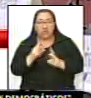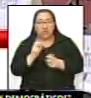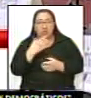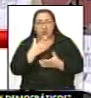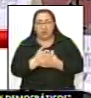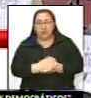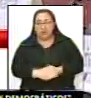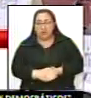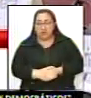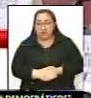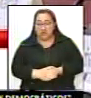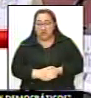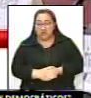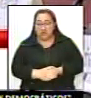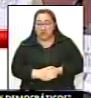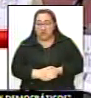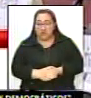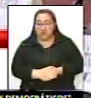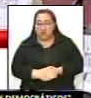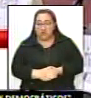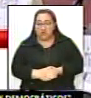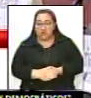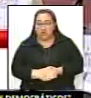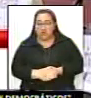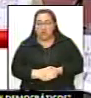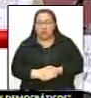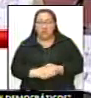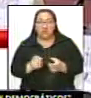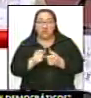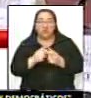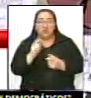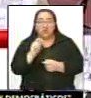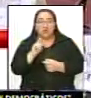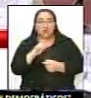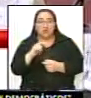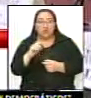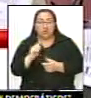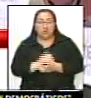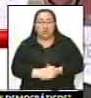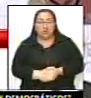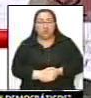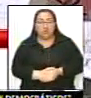Tiene usted la palabra con el congresista Tucto. Está bien, también.